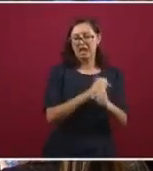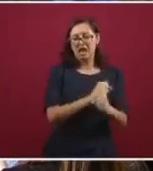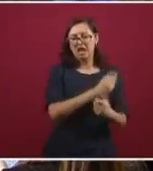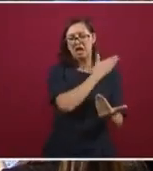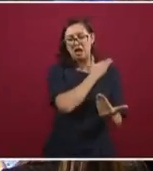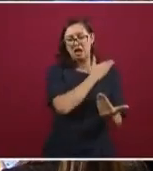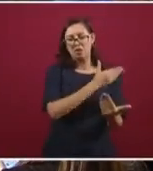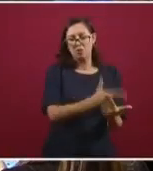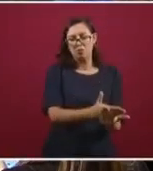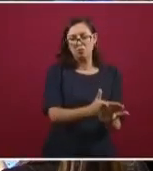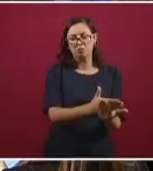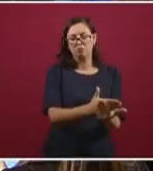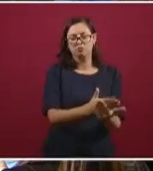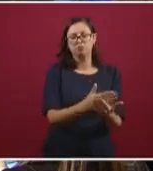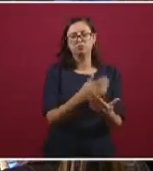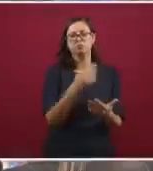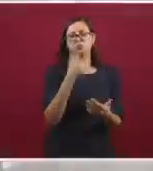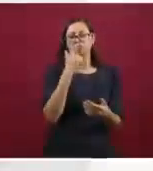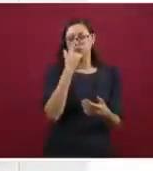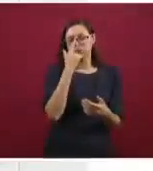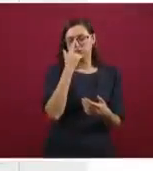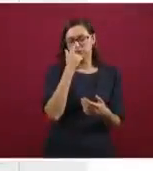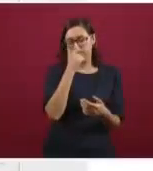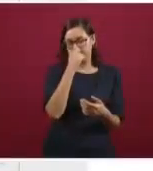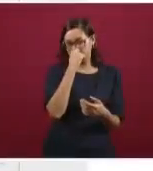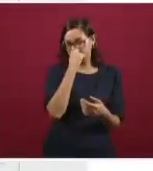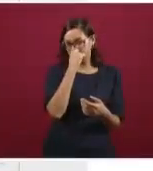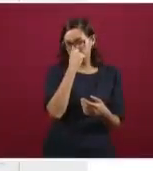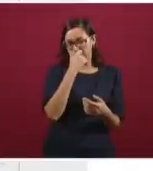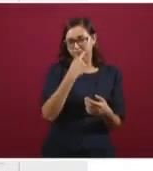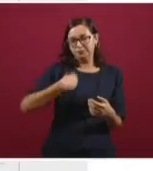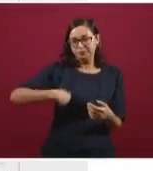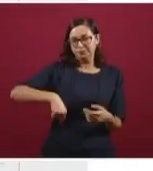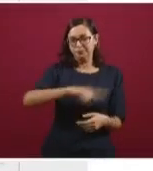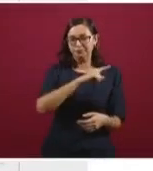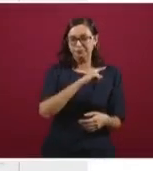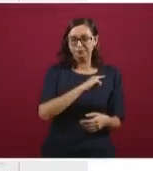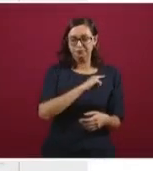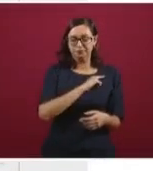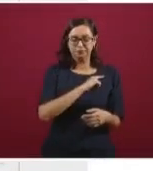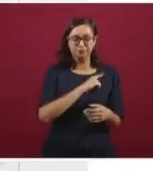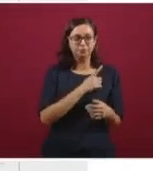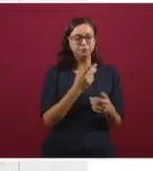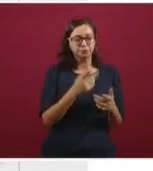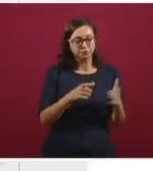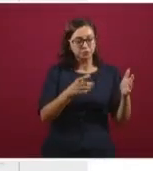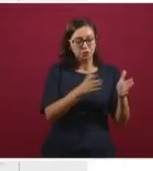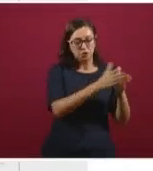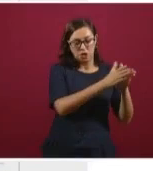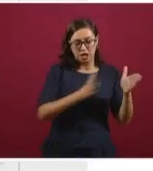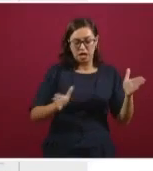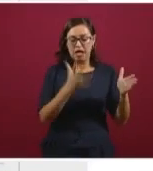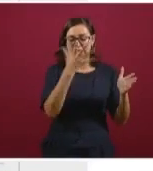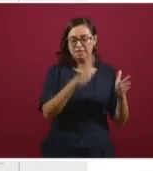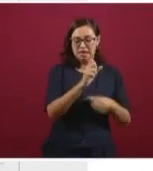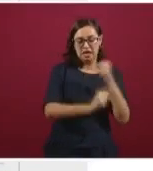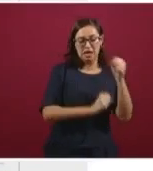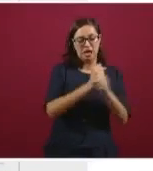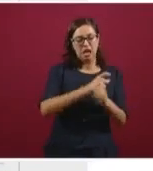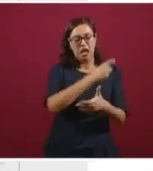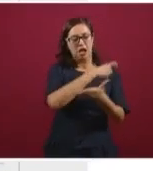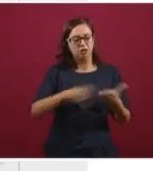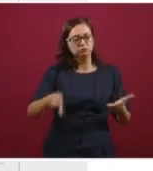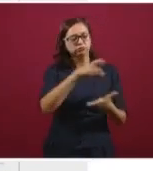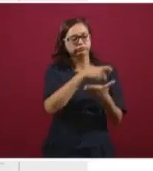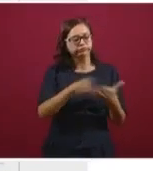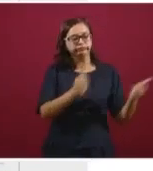Buscamos un periodo que nos diera la magnitud de la adquisición de armas, precisamente en base a la pregunta